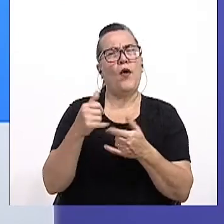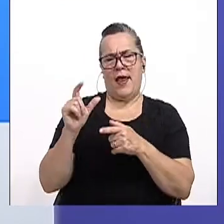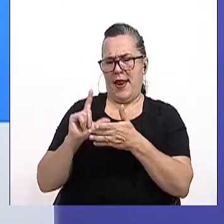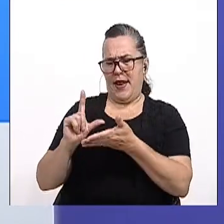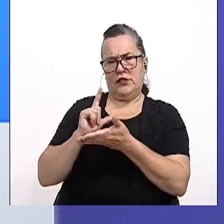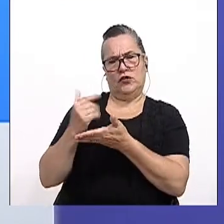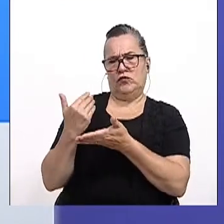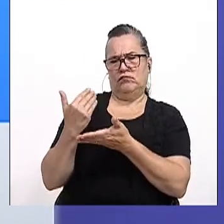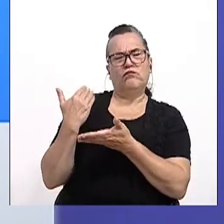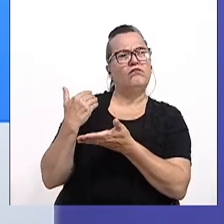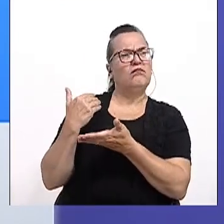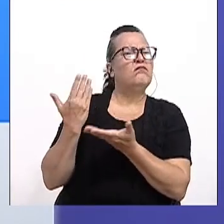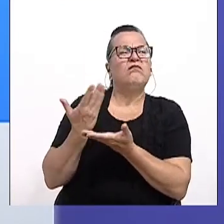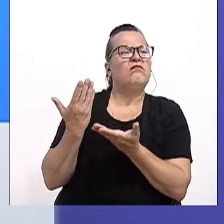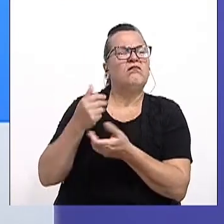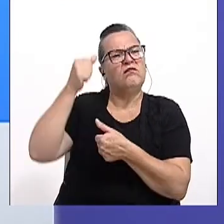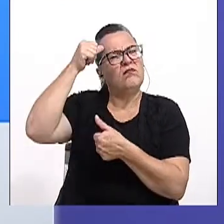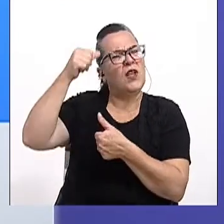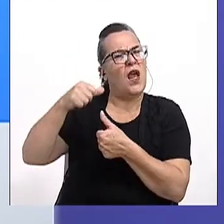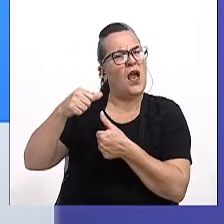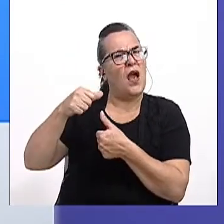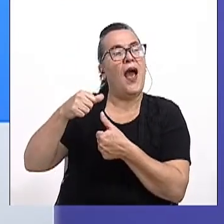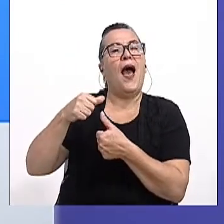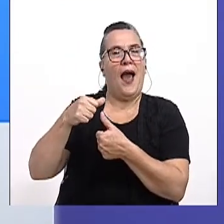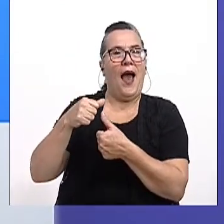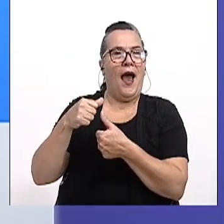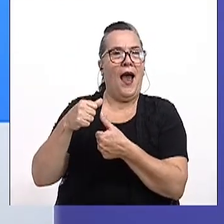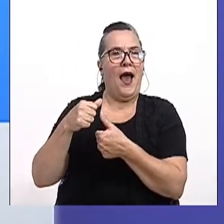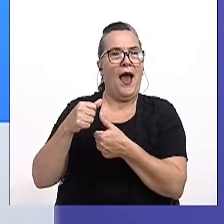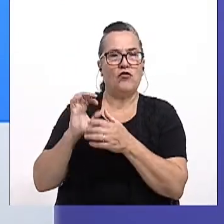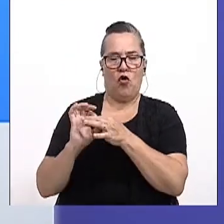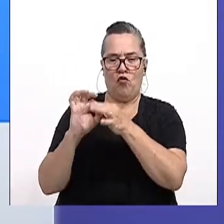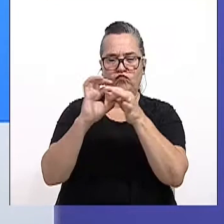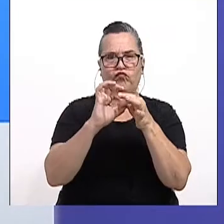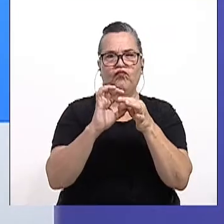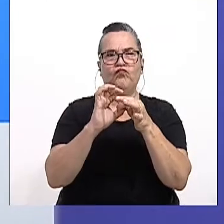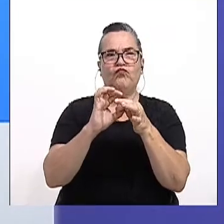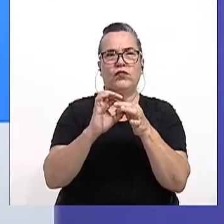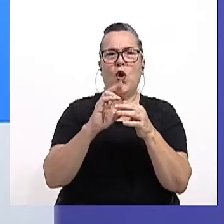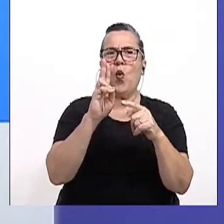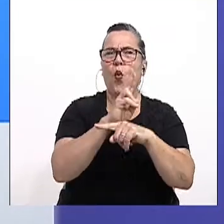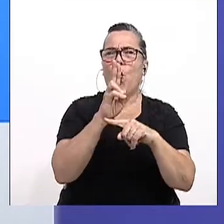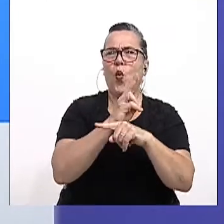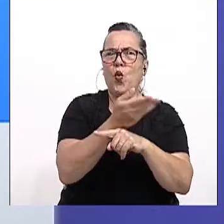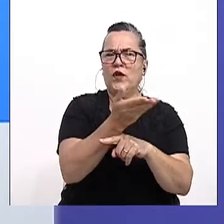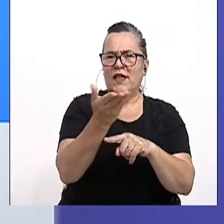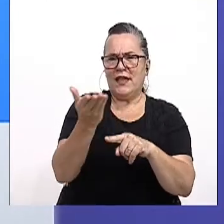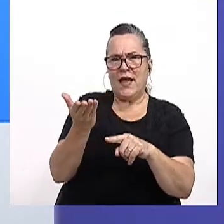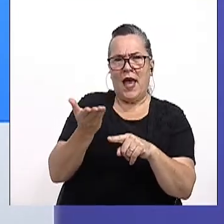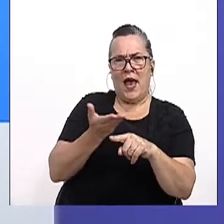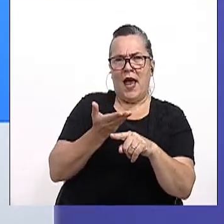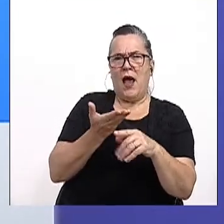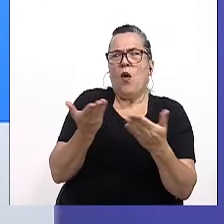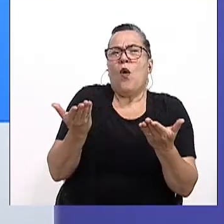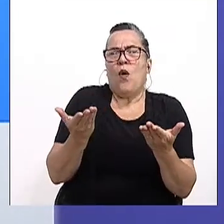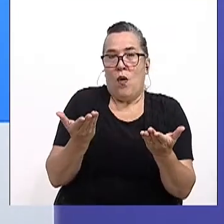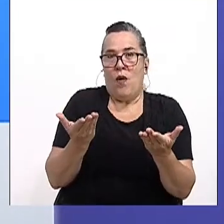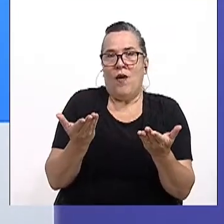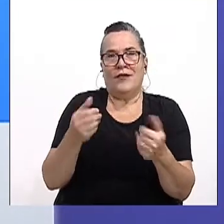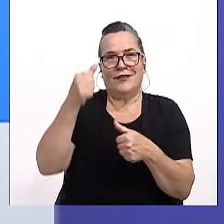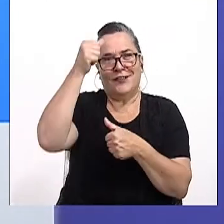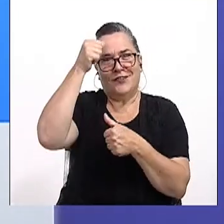clase anterior? En la clase anterior vimos todo lo referente a la utilidad de los materiales, ¿recuerdan? Bueno, y